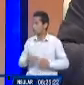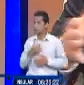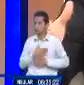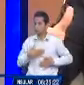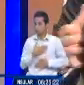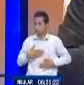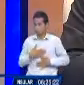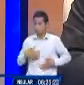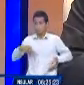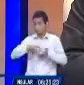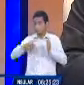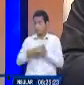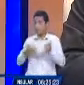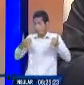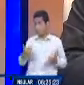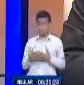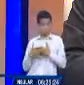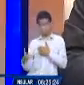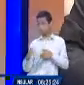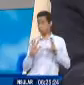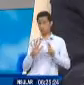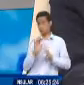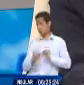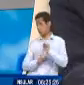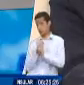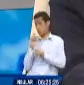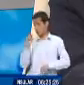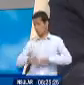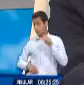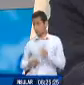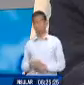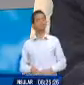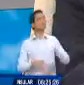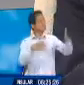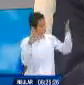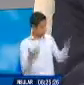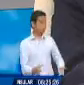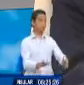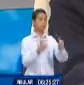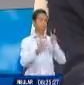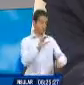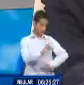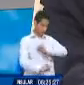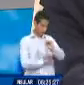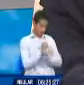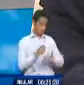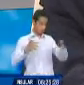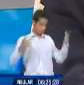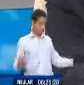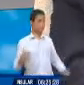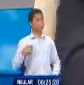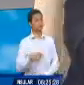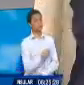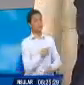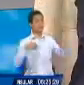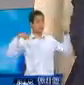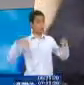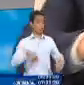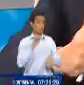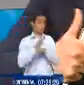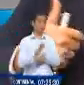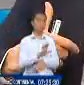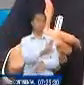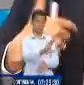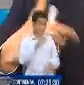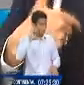ha logrado en estos estos siete a eso voy listo siete años es una cosa es lo que nosotros como país y ustedes como